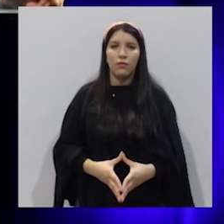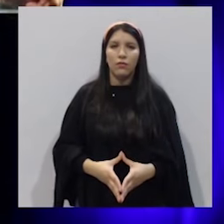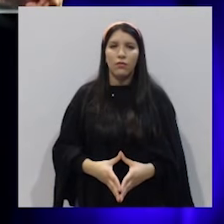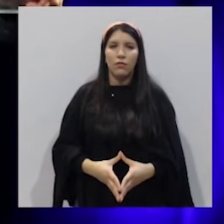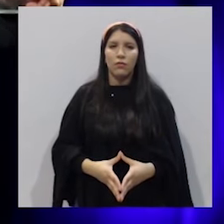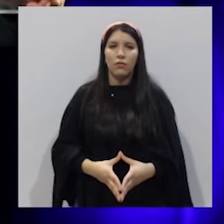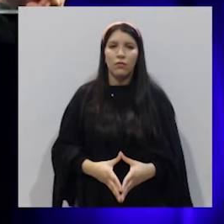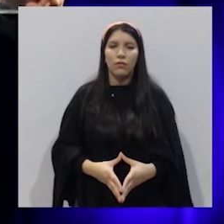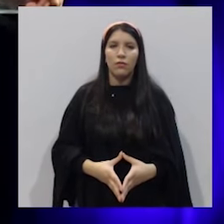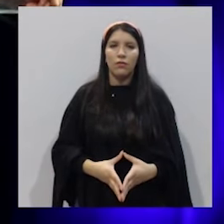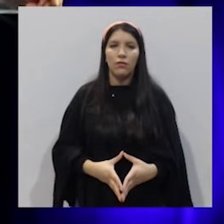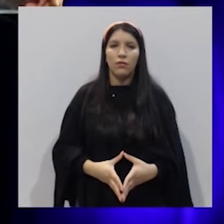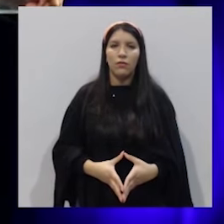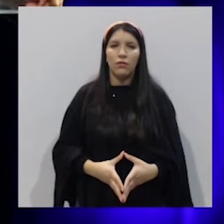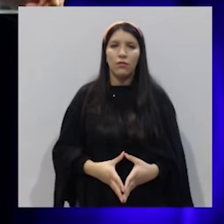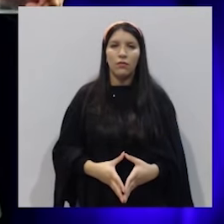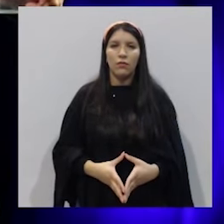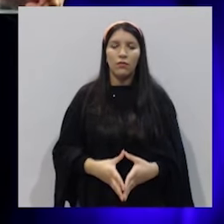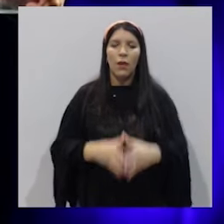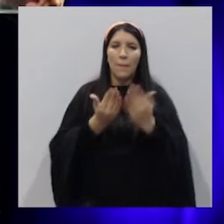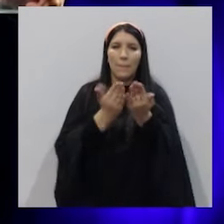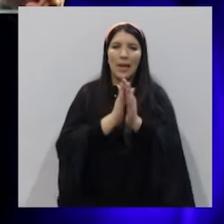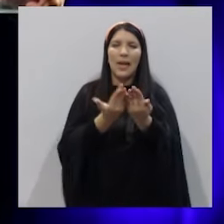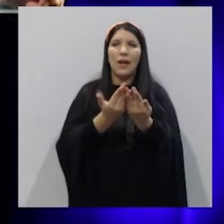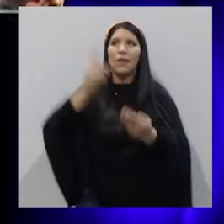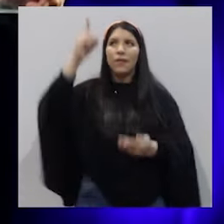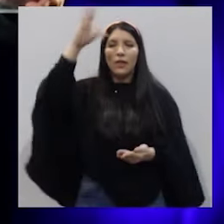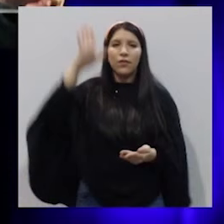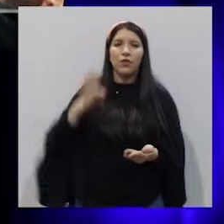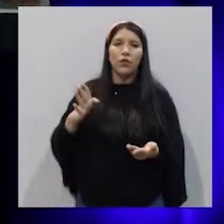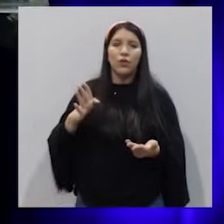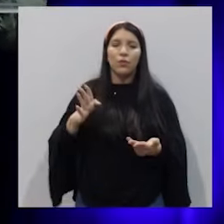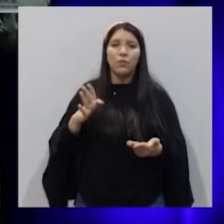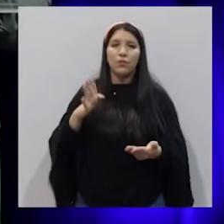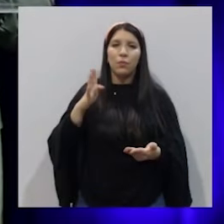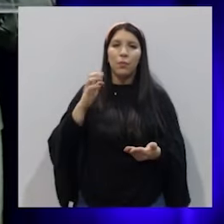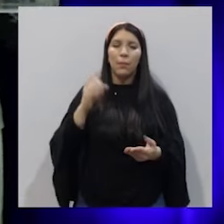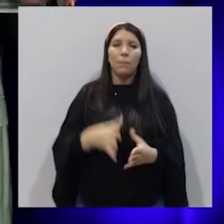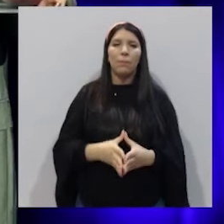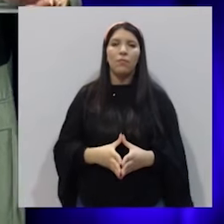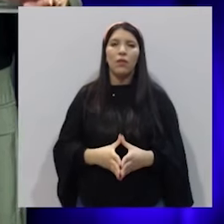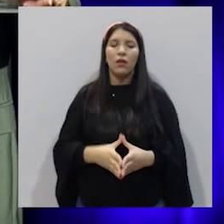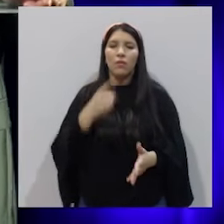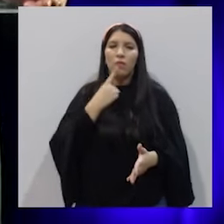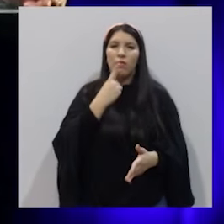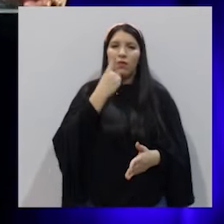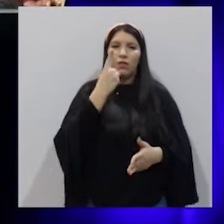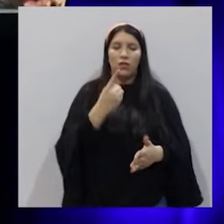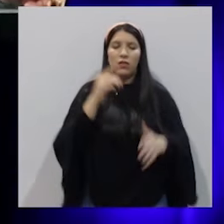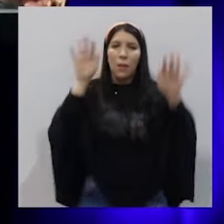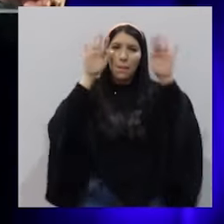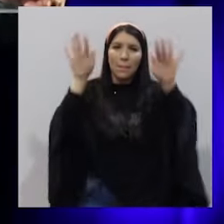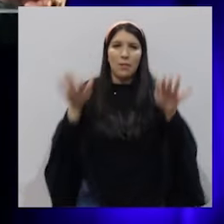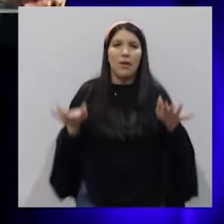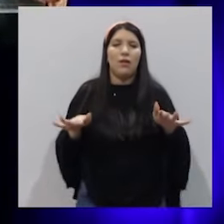para entrar a poseer la tierra que jehová vuestro dios os ha dado en